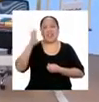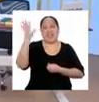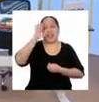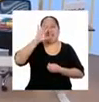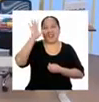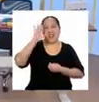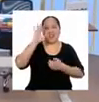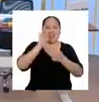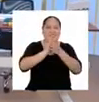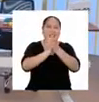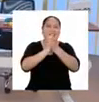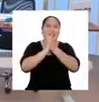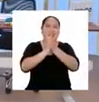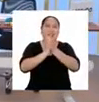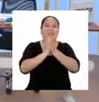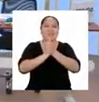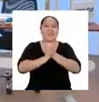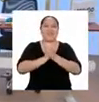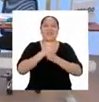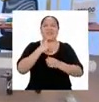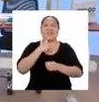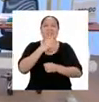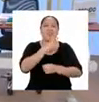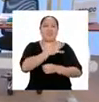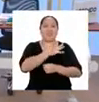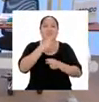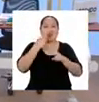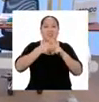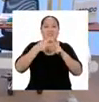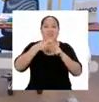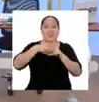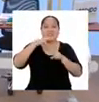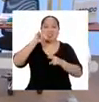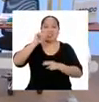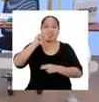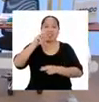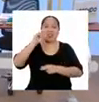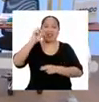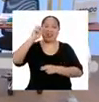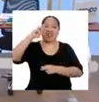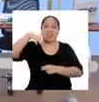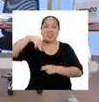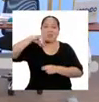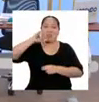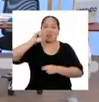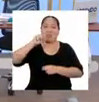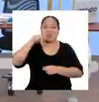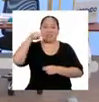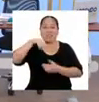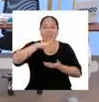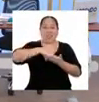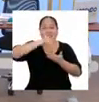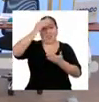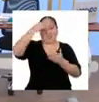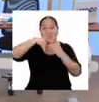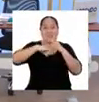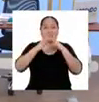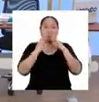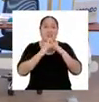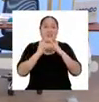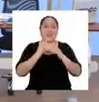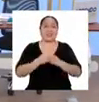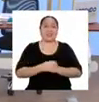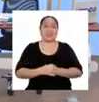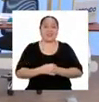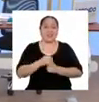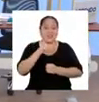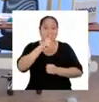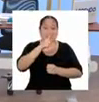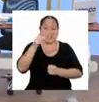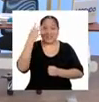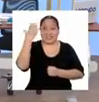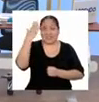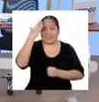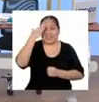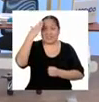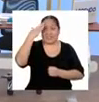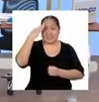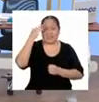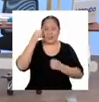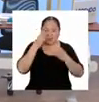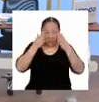Hola amigos, amigas de cuarto, yo soy Yaremis Rebasa y esto es Aprendo en Casa. Como saben,